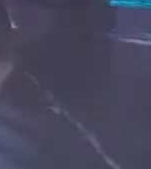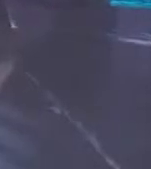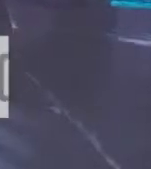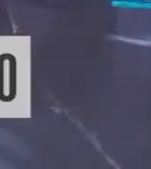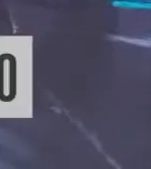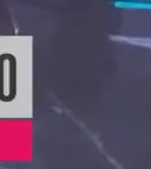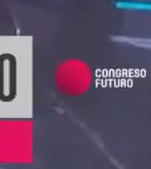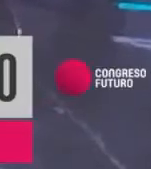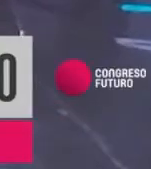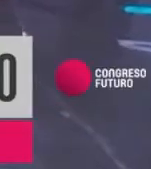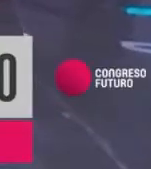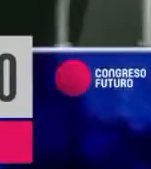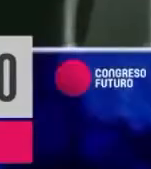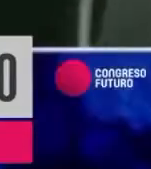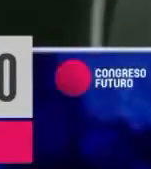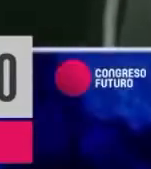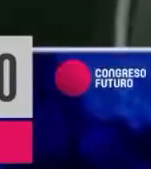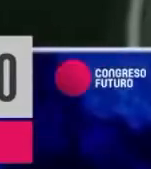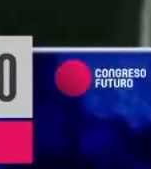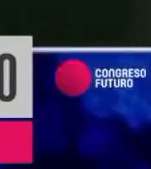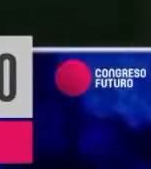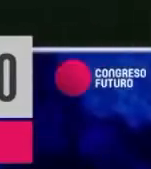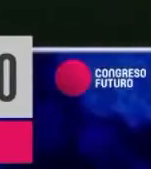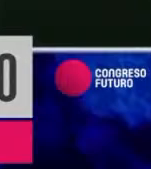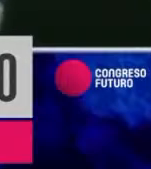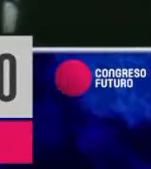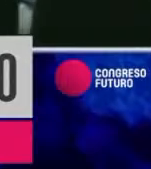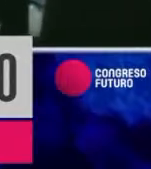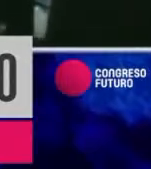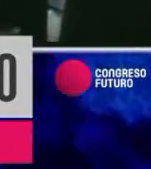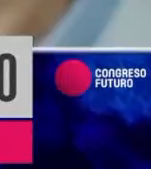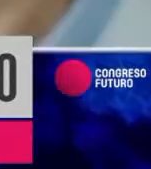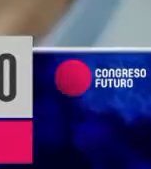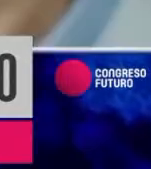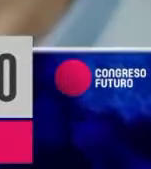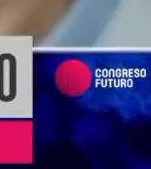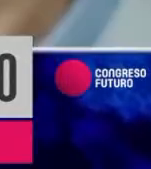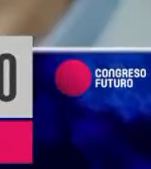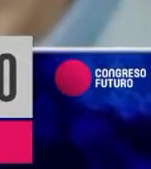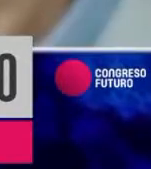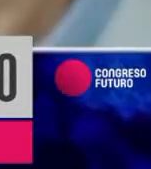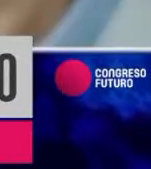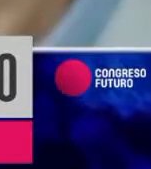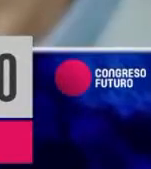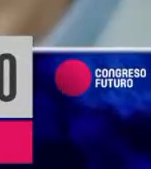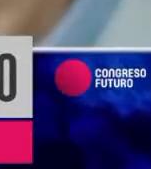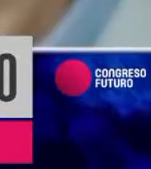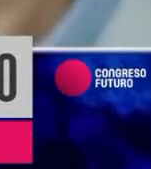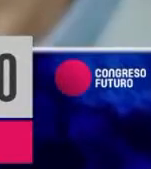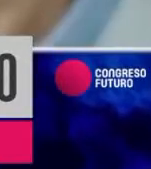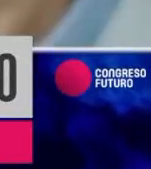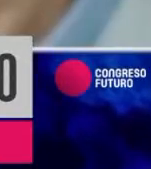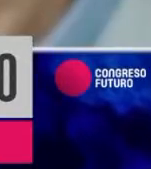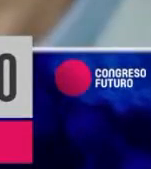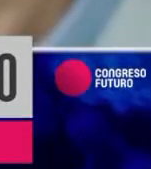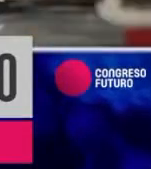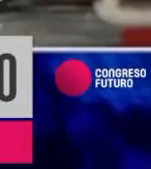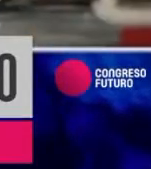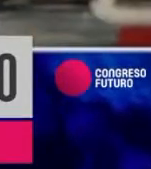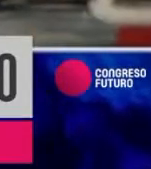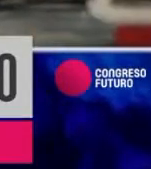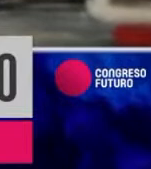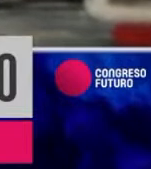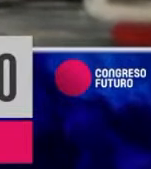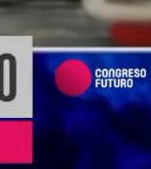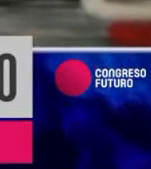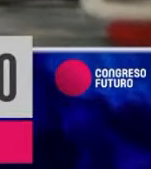y se procesó toda esa información a través de inteligencia artificial y de ahí se sacaron las palabras clave donde se mencionó cuáles eran